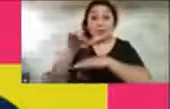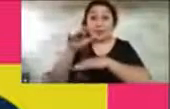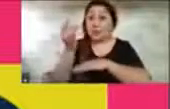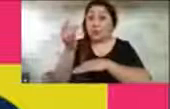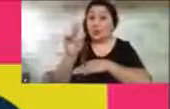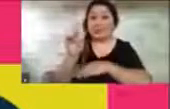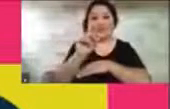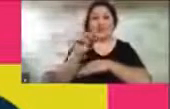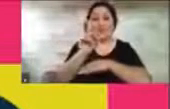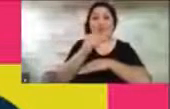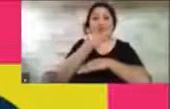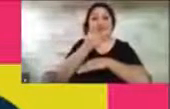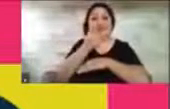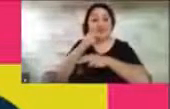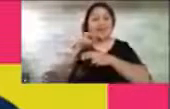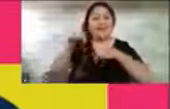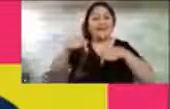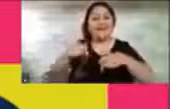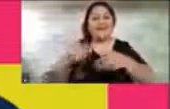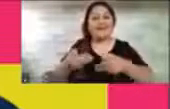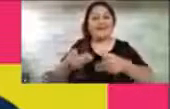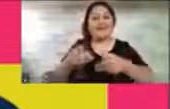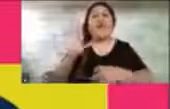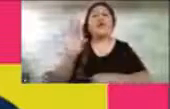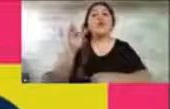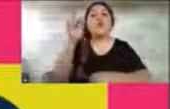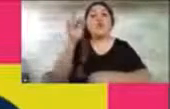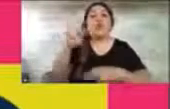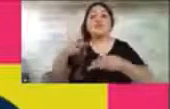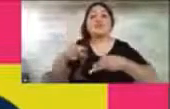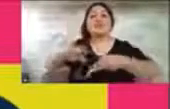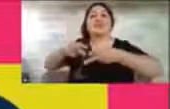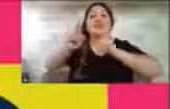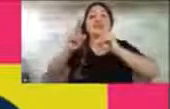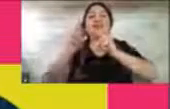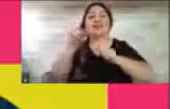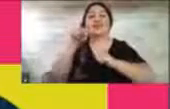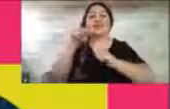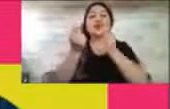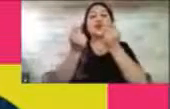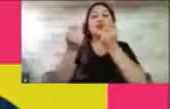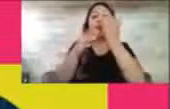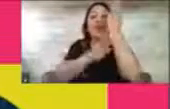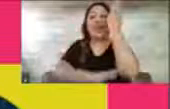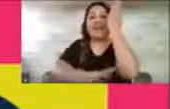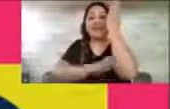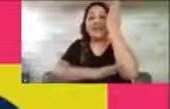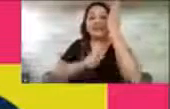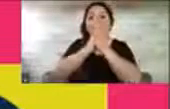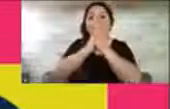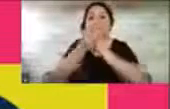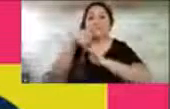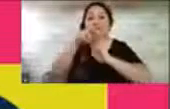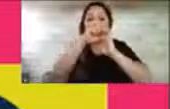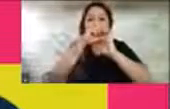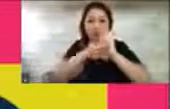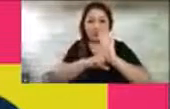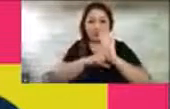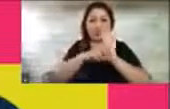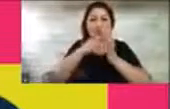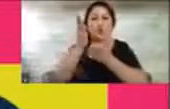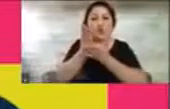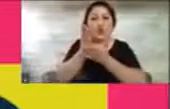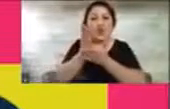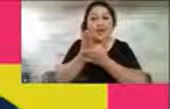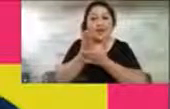derechos encuentra tus derechos que el esqueleto de todo este proyecto en colegios de